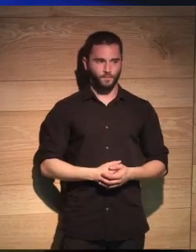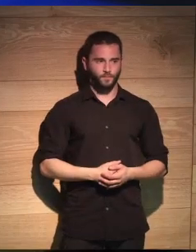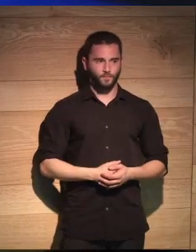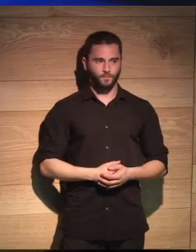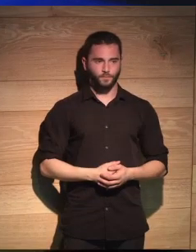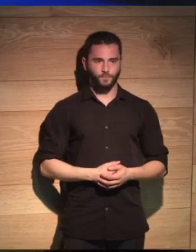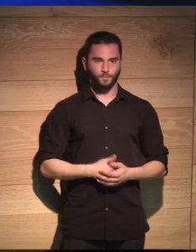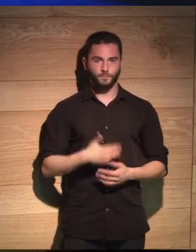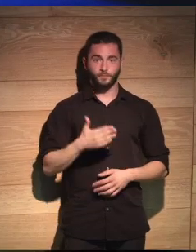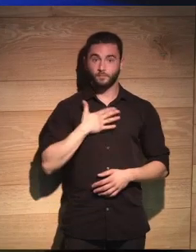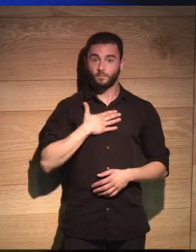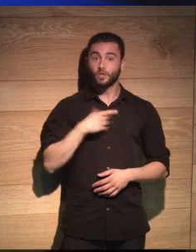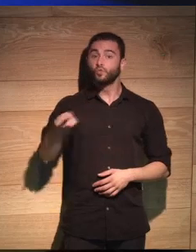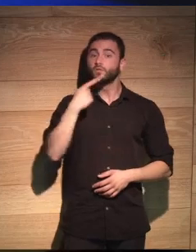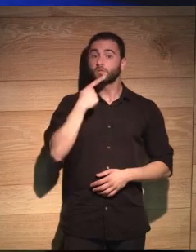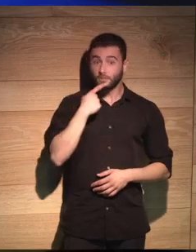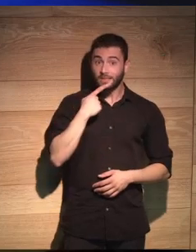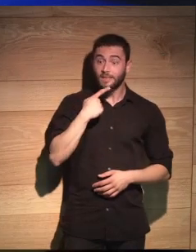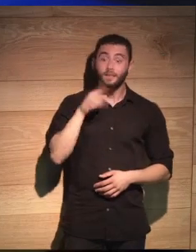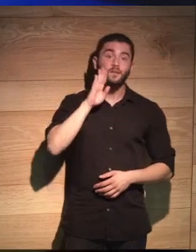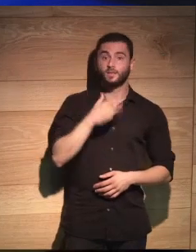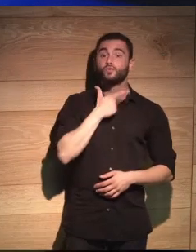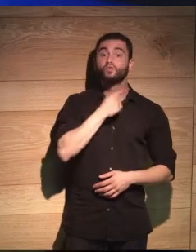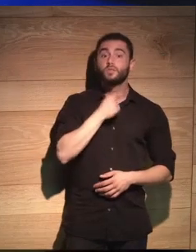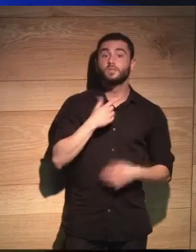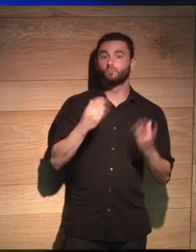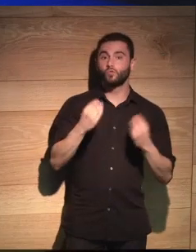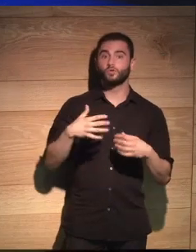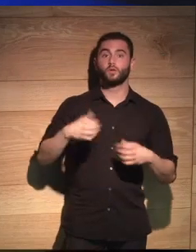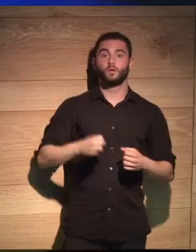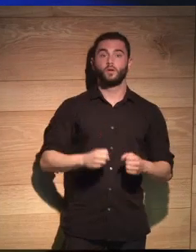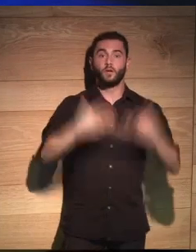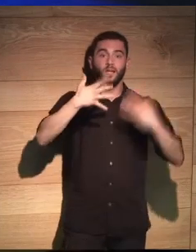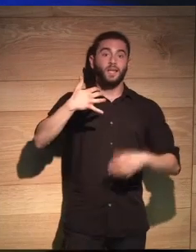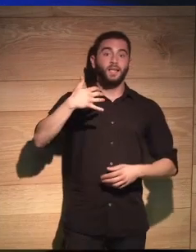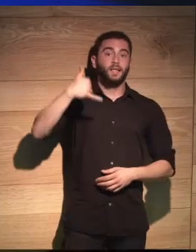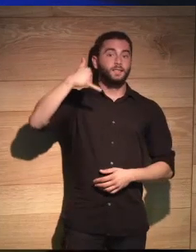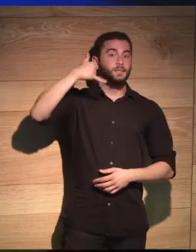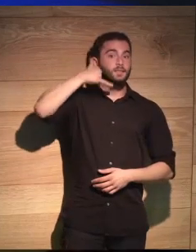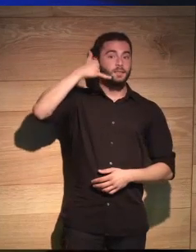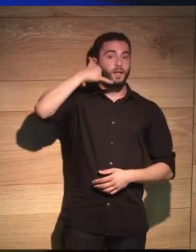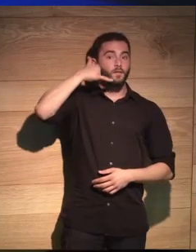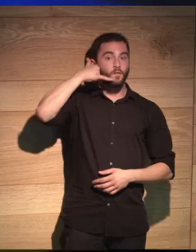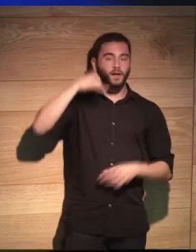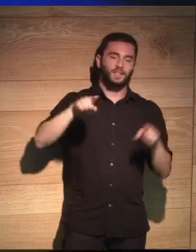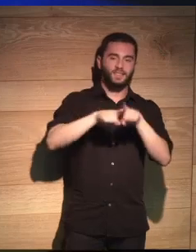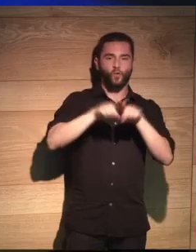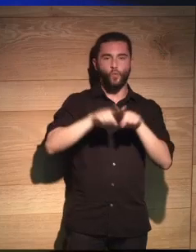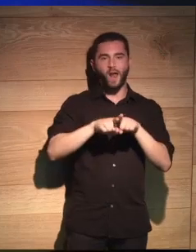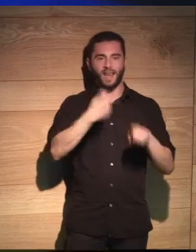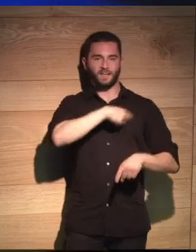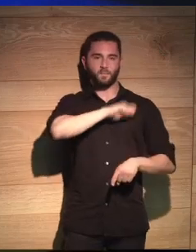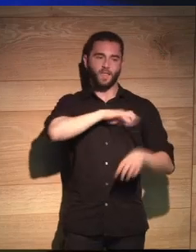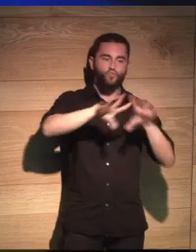Y me gusta mucho lo que has dicho, que es Telefónica es una especie de microcosmos de España de esta época, ¿no? En un